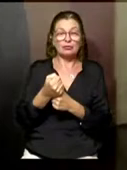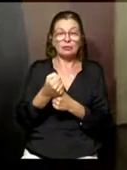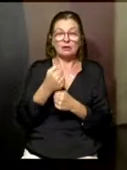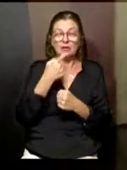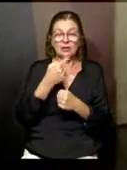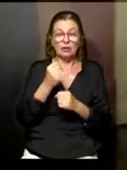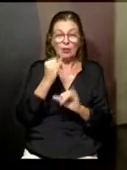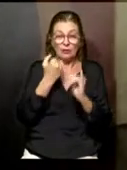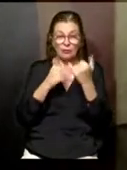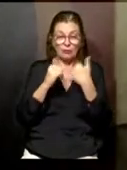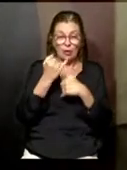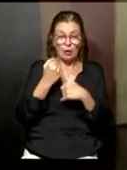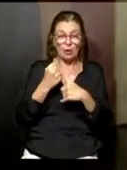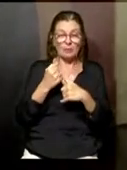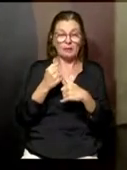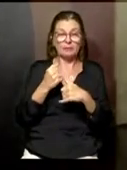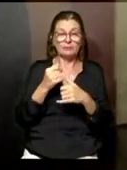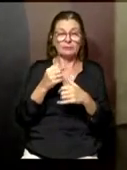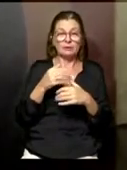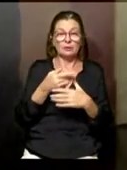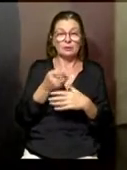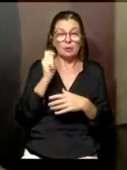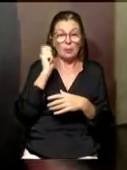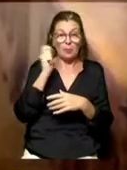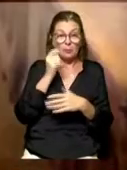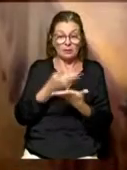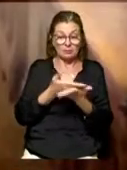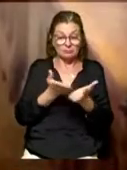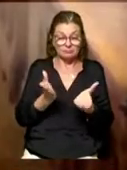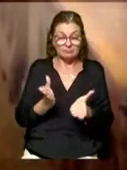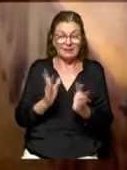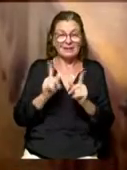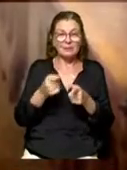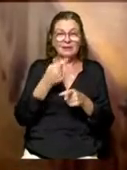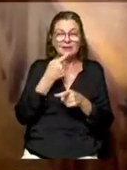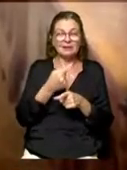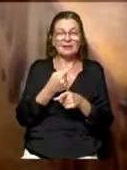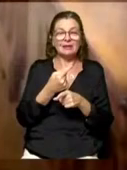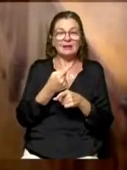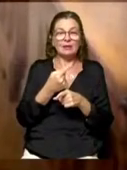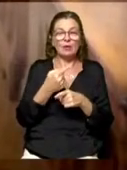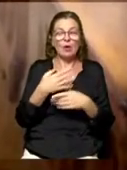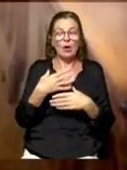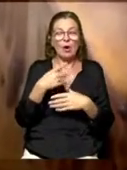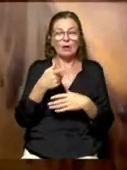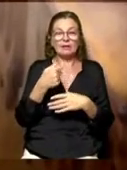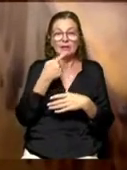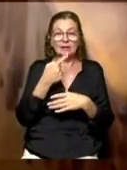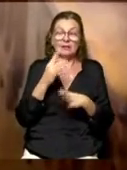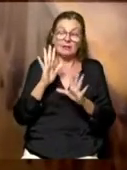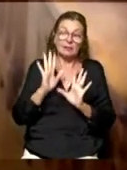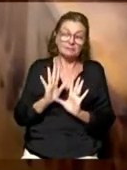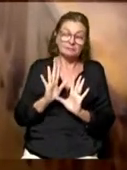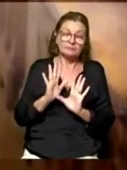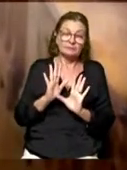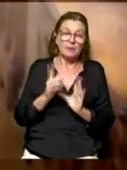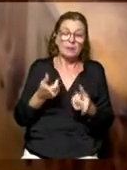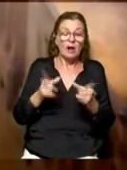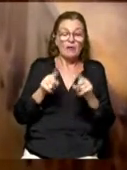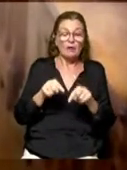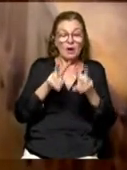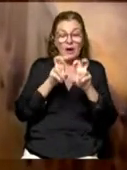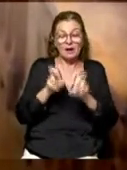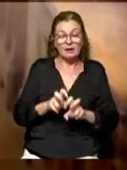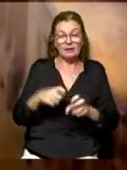el informe del Tribunal sobre la exposición pública del caso y estableció una salvaguarda, si se dice, para volver a analizar